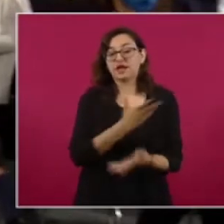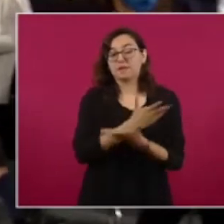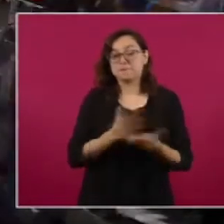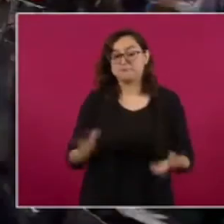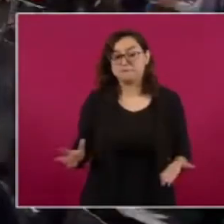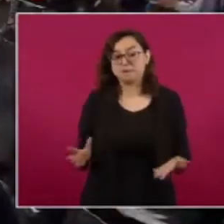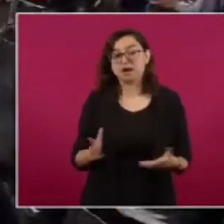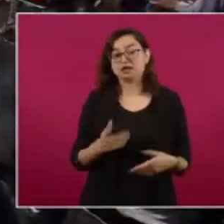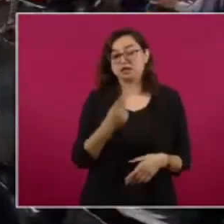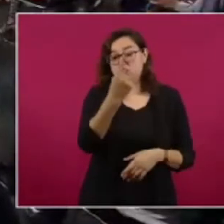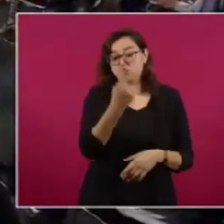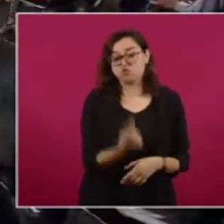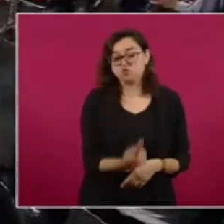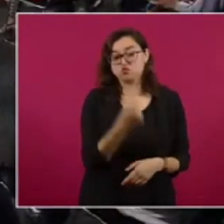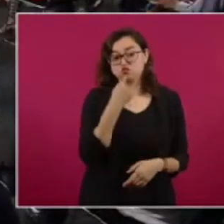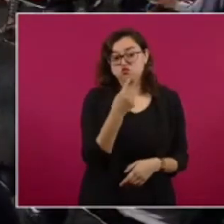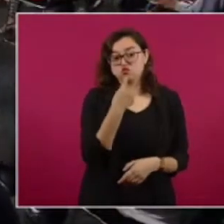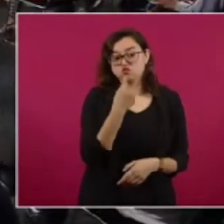tenía